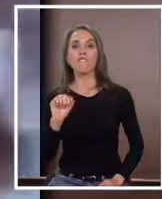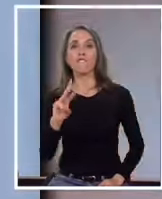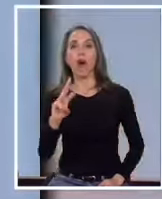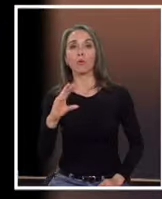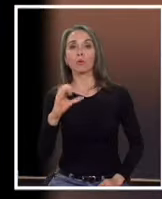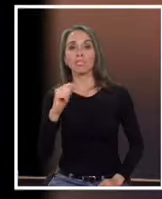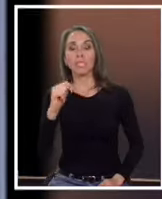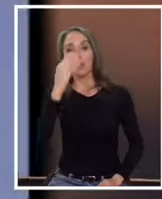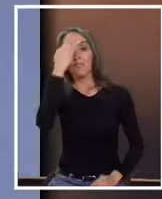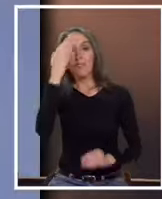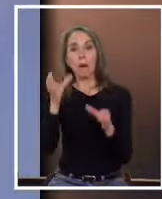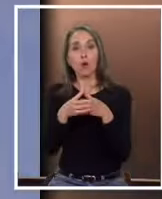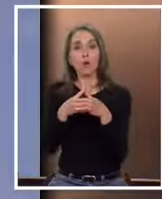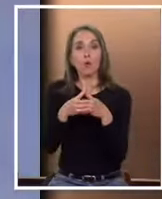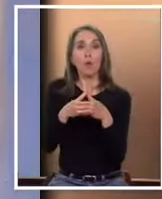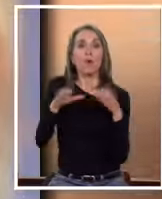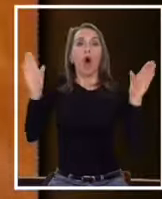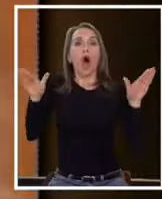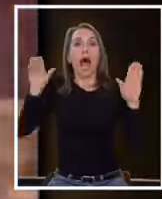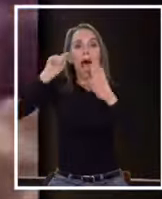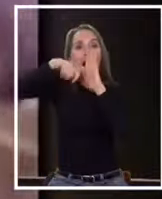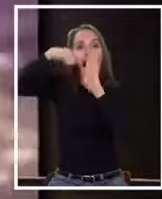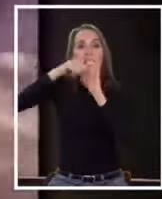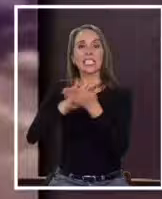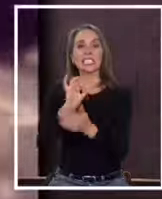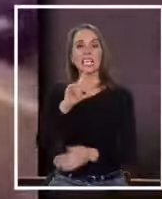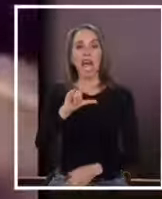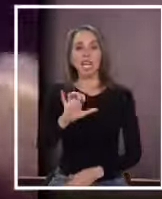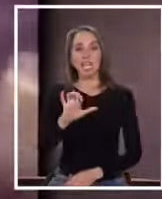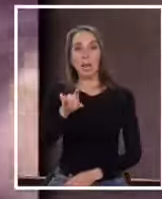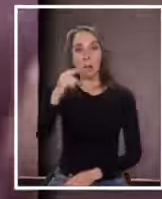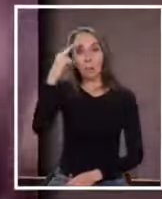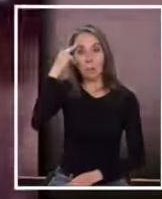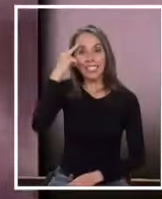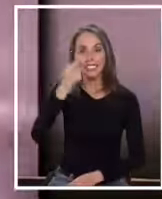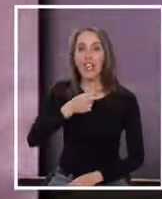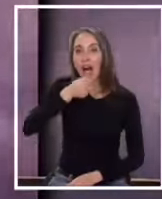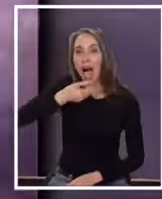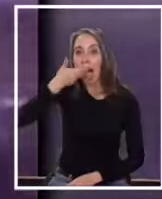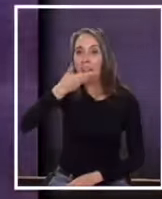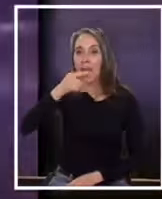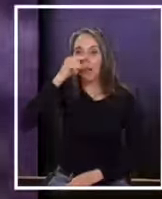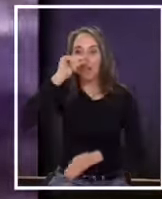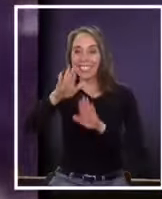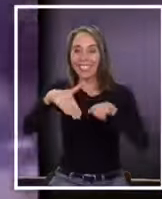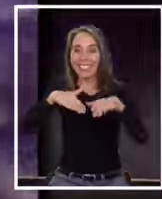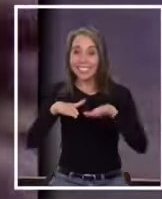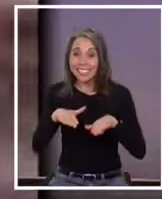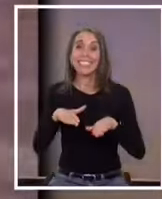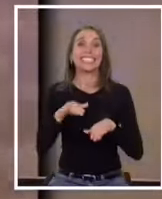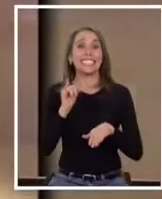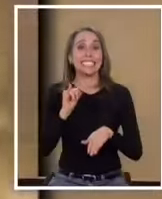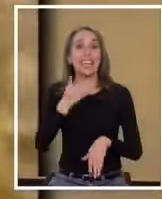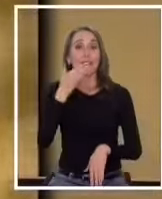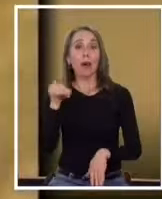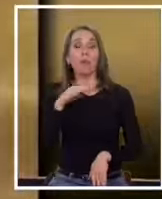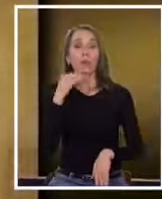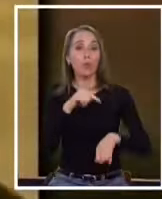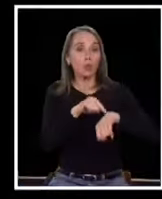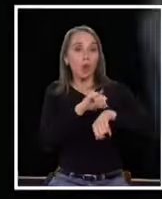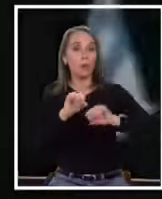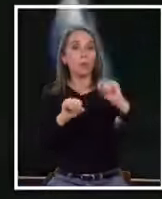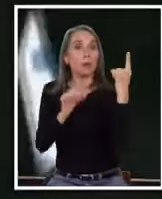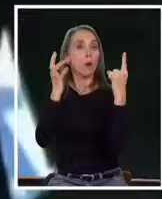integrante de los originales Ángeles de Charlie. ¿Usted pensó que le hablaríamos de Michael Jackson? Efectivamente, él murió pocas